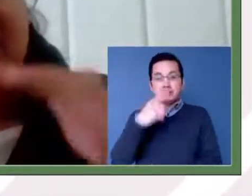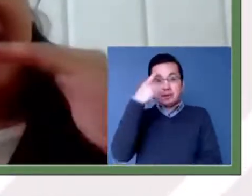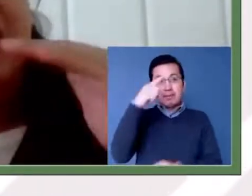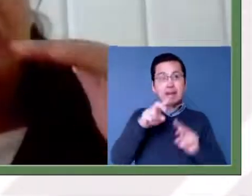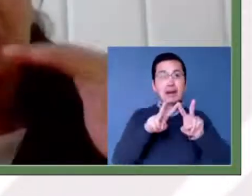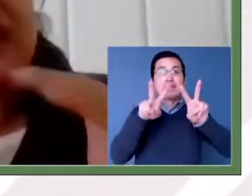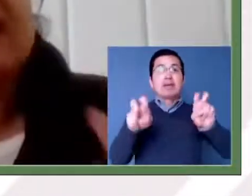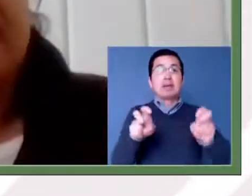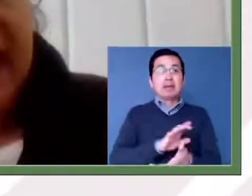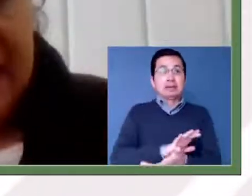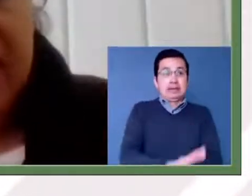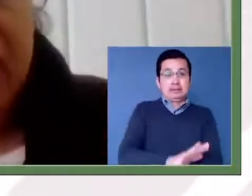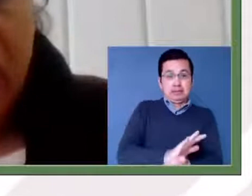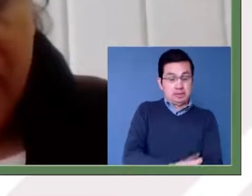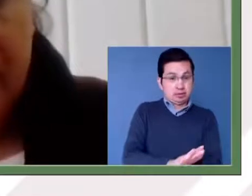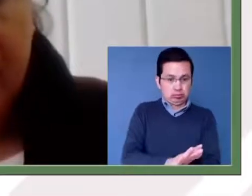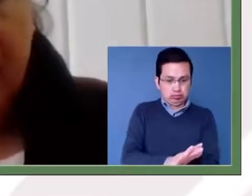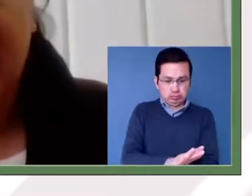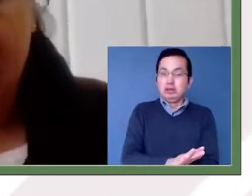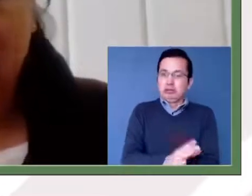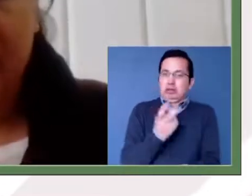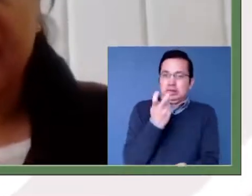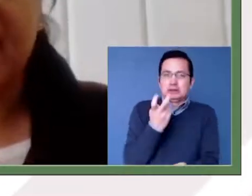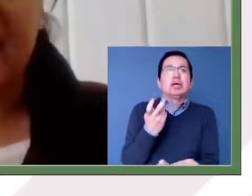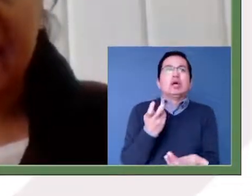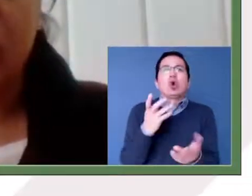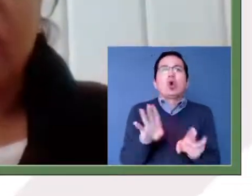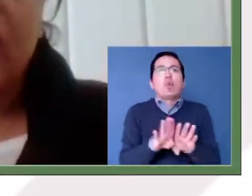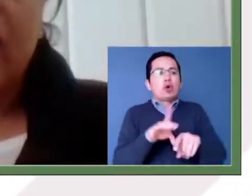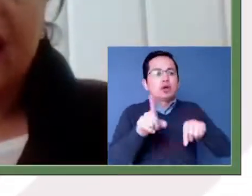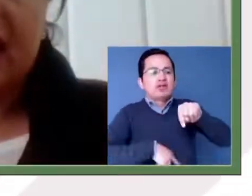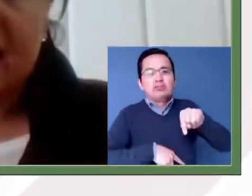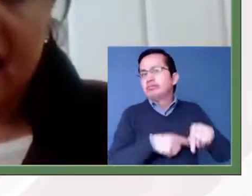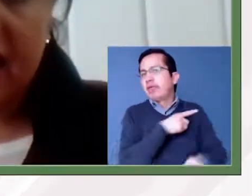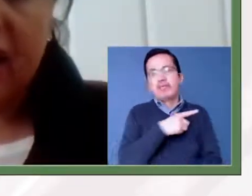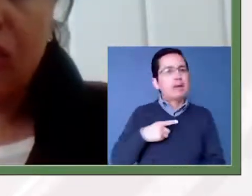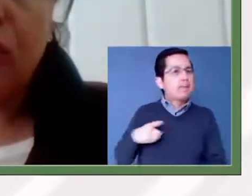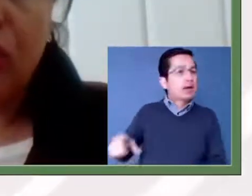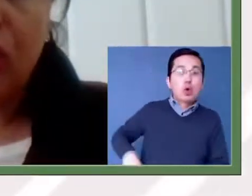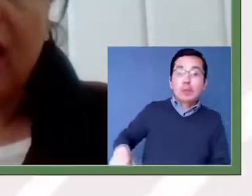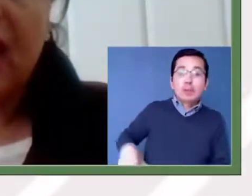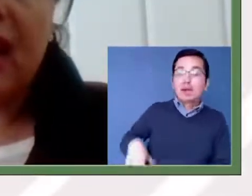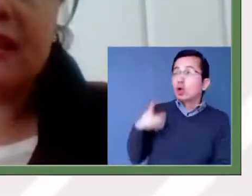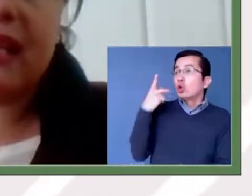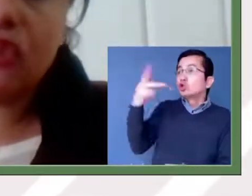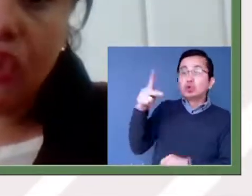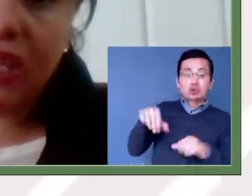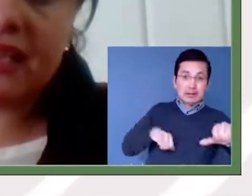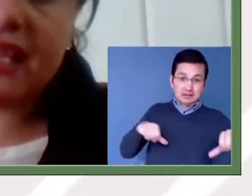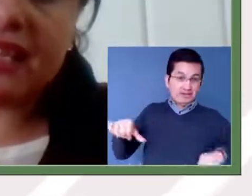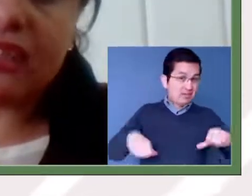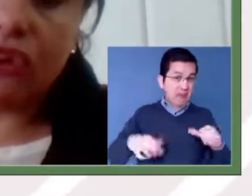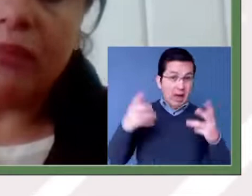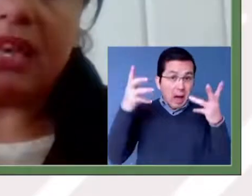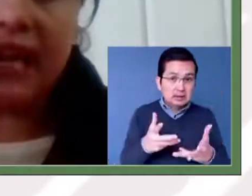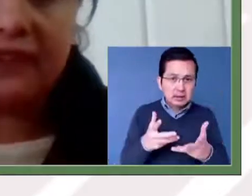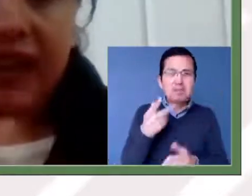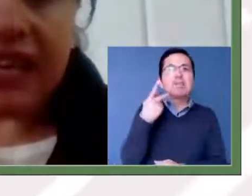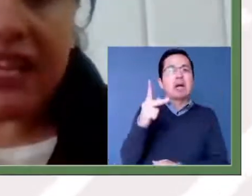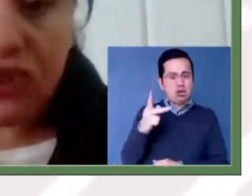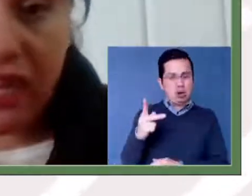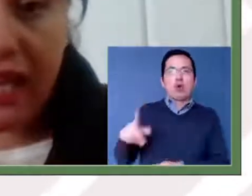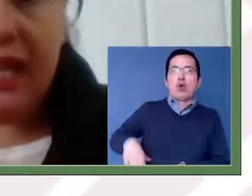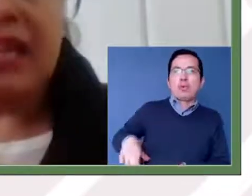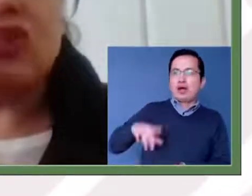distintas en los tres niveles de gobierno. Y eso también quiero resaltarlo porque las acciones que se toman a